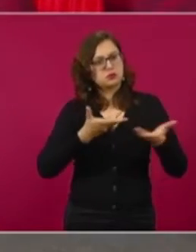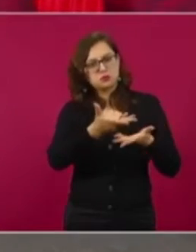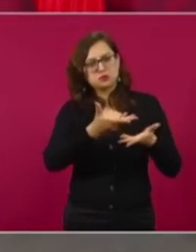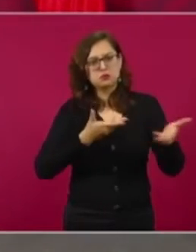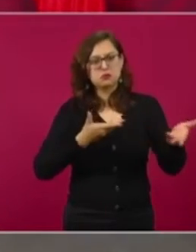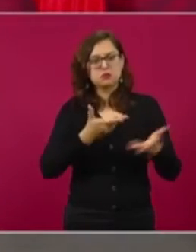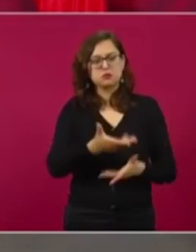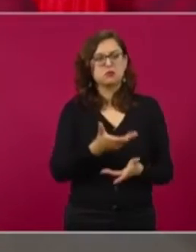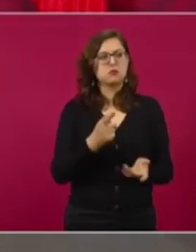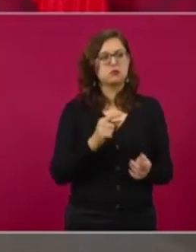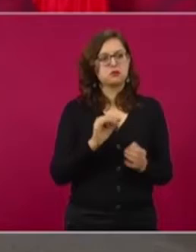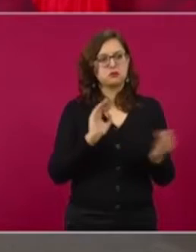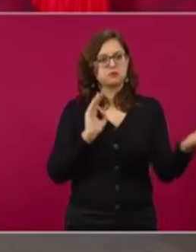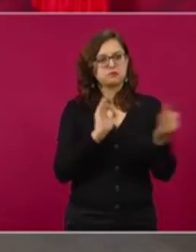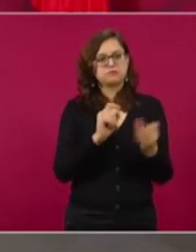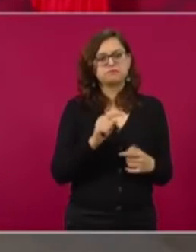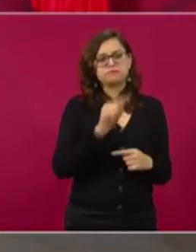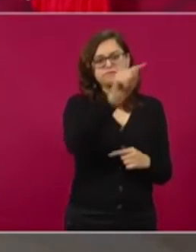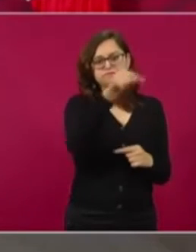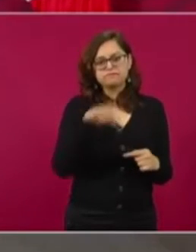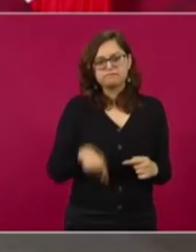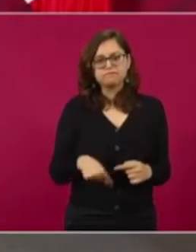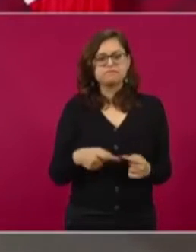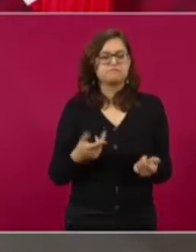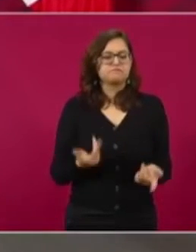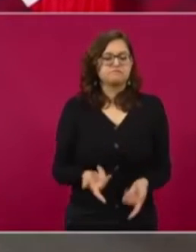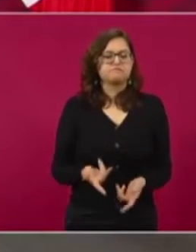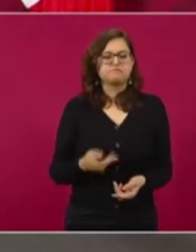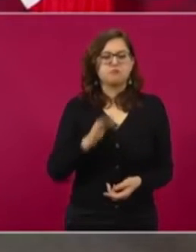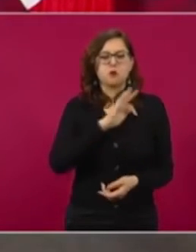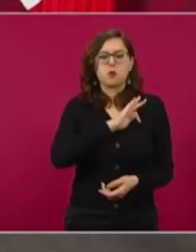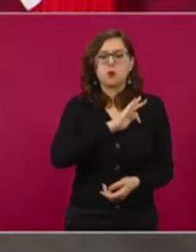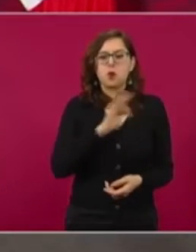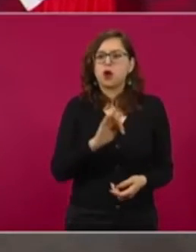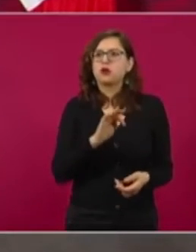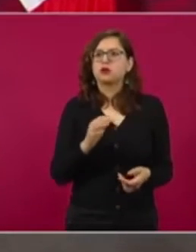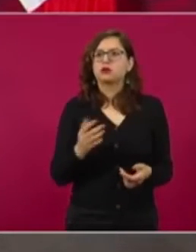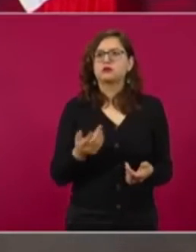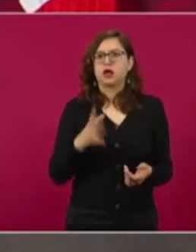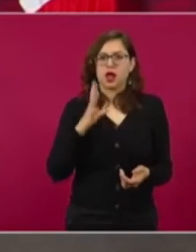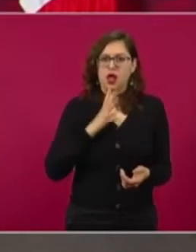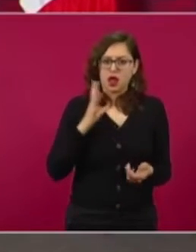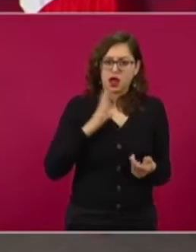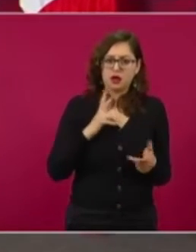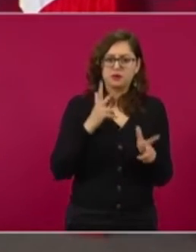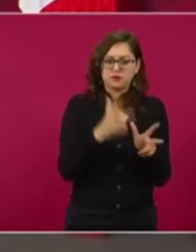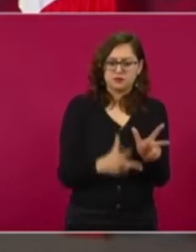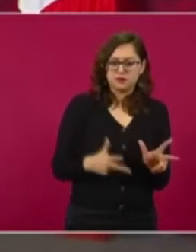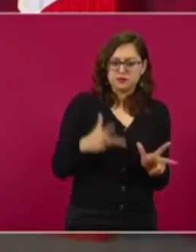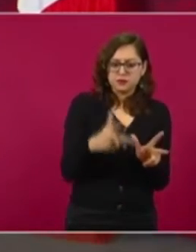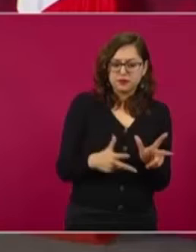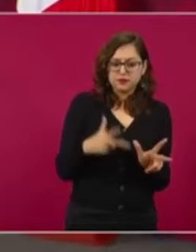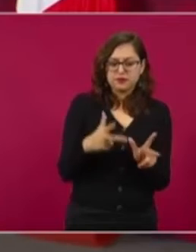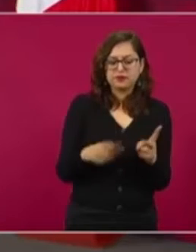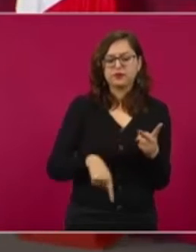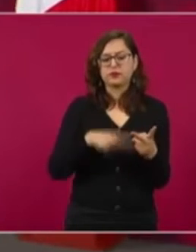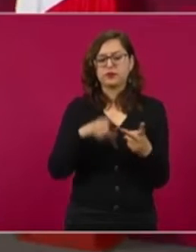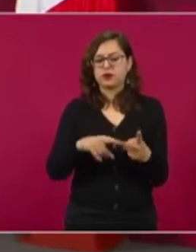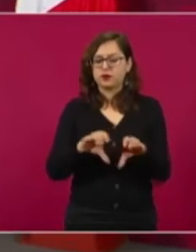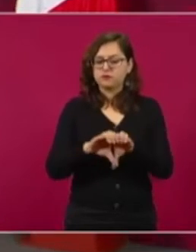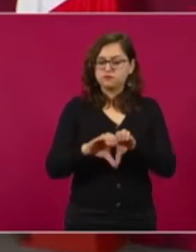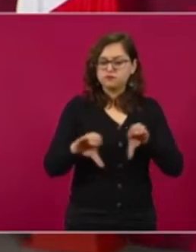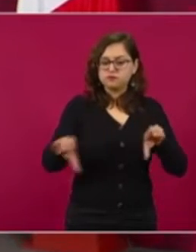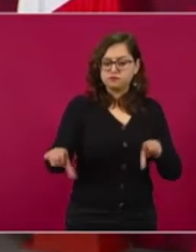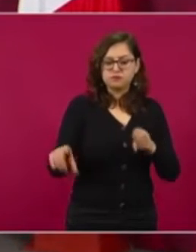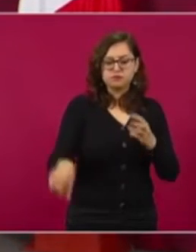puede transportar crudo por ferrocarril, por ductos